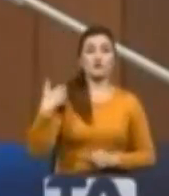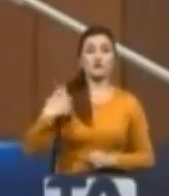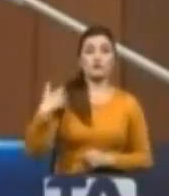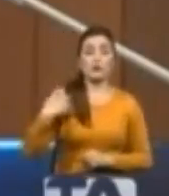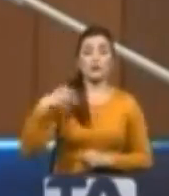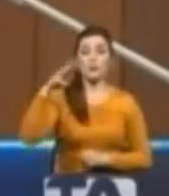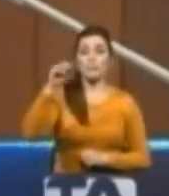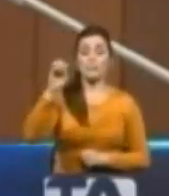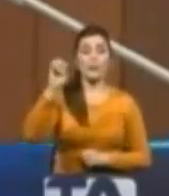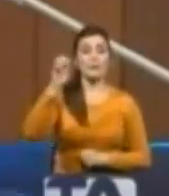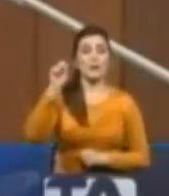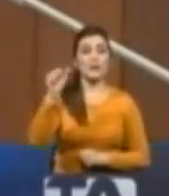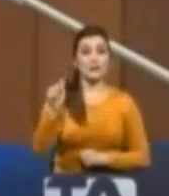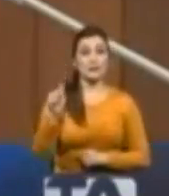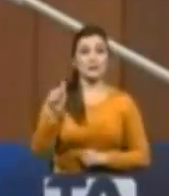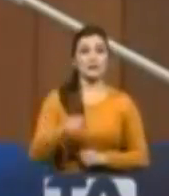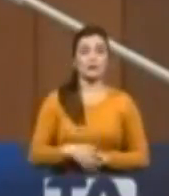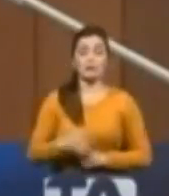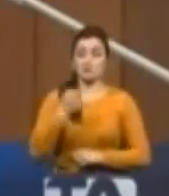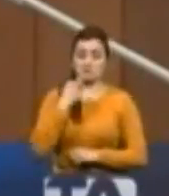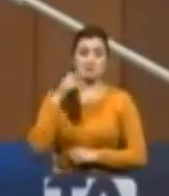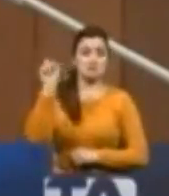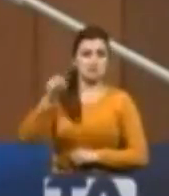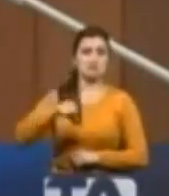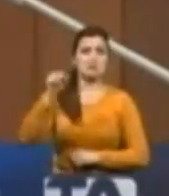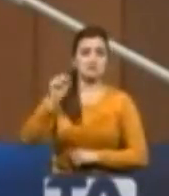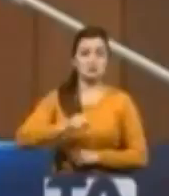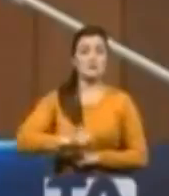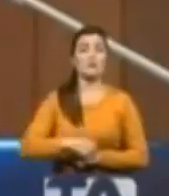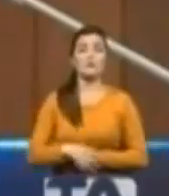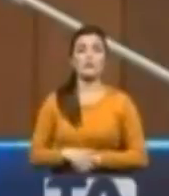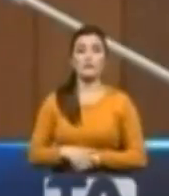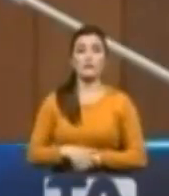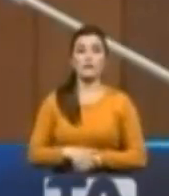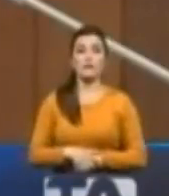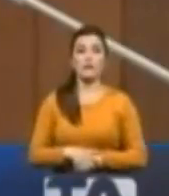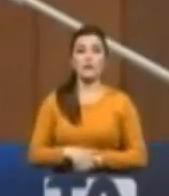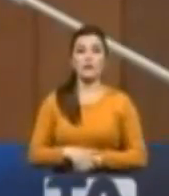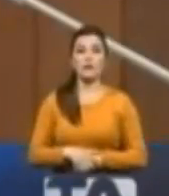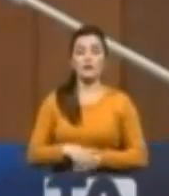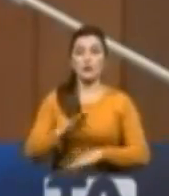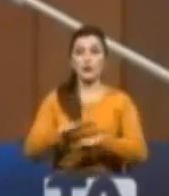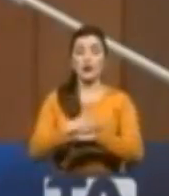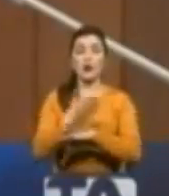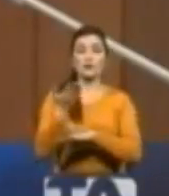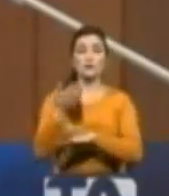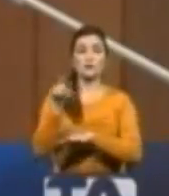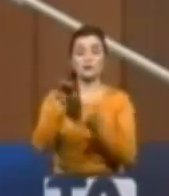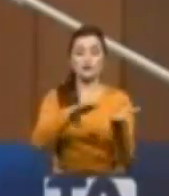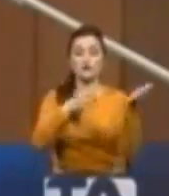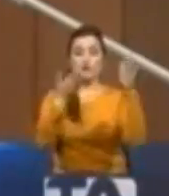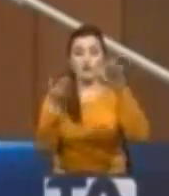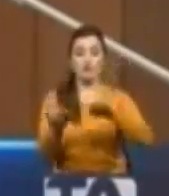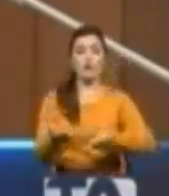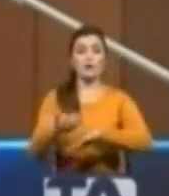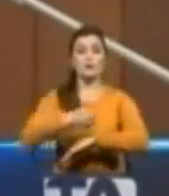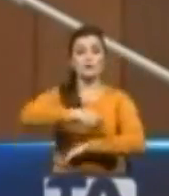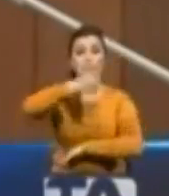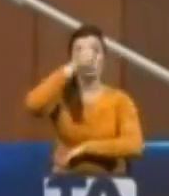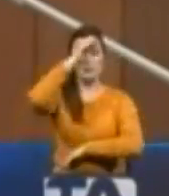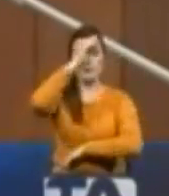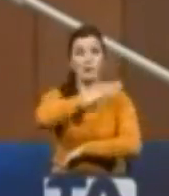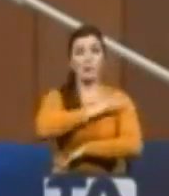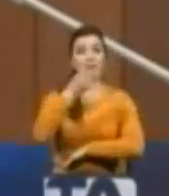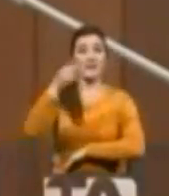Mesa sí sustentó que la relación o el móvil de la relación de la muerte del general Jorge